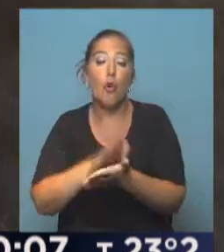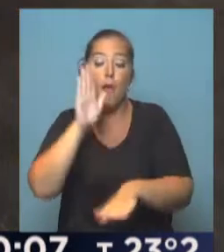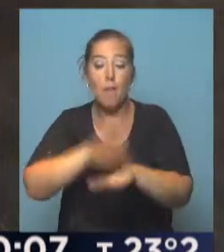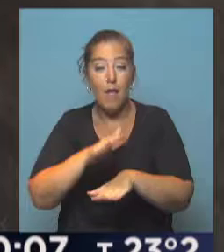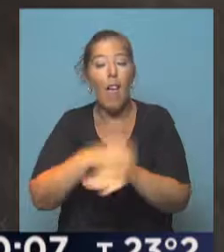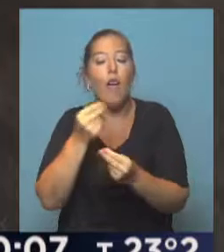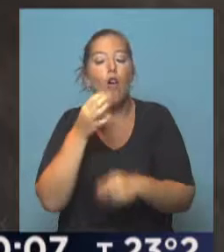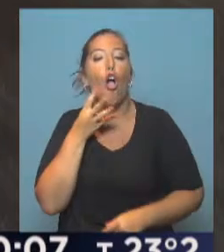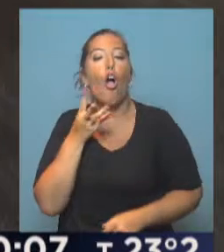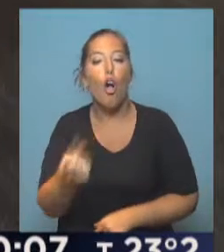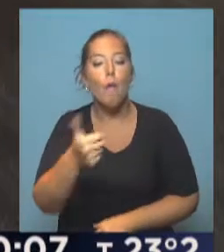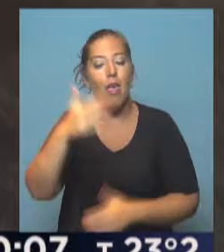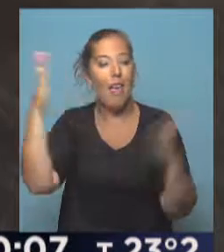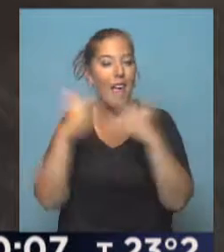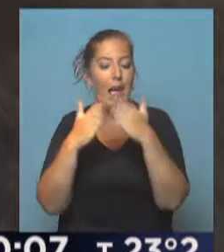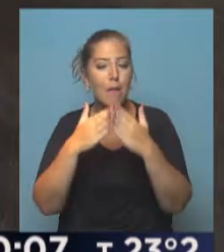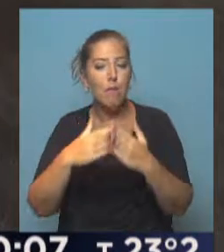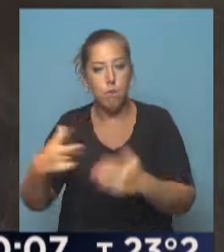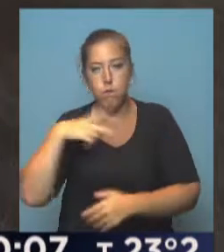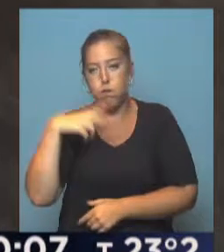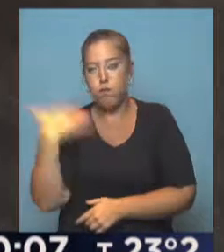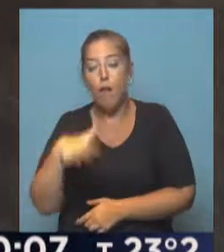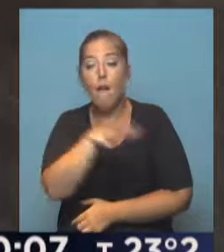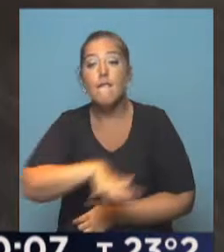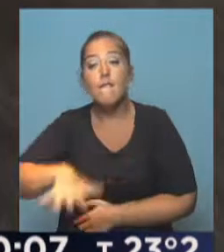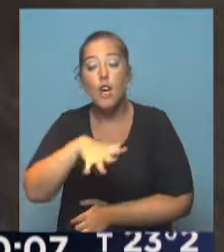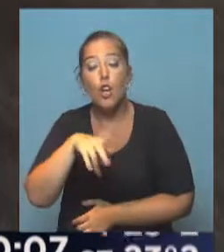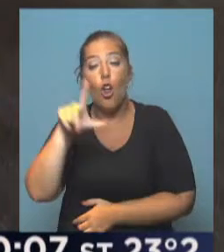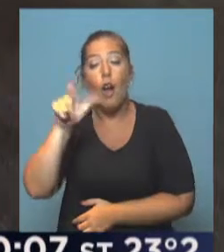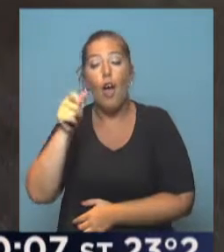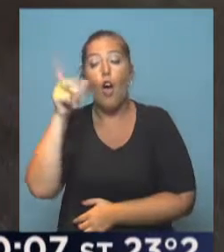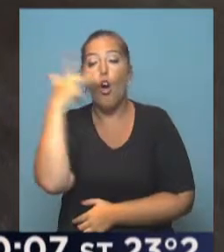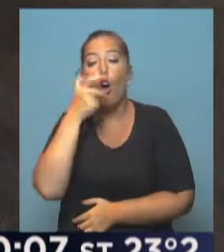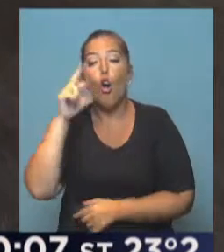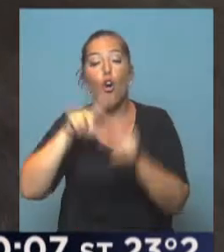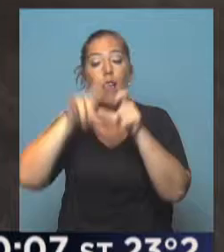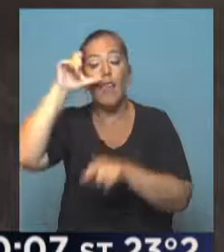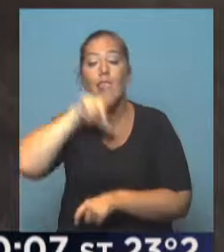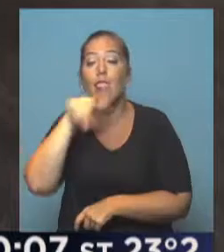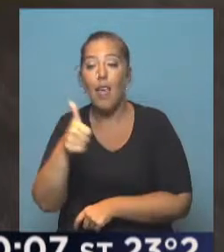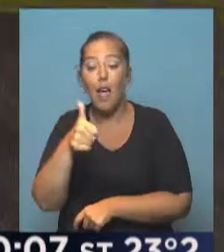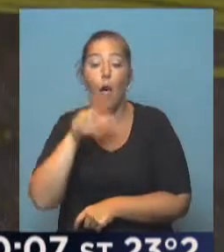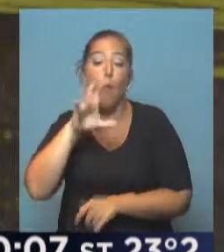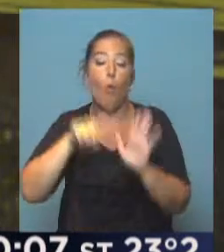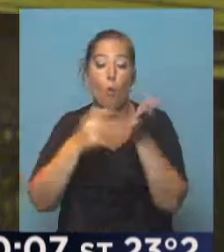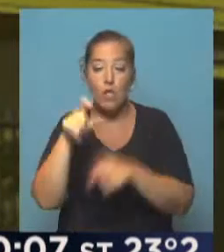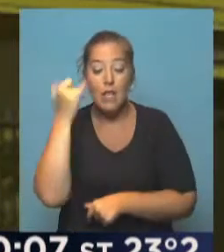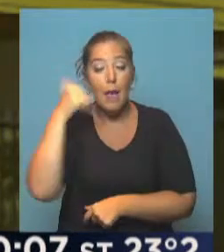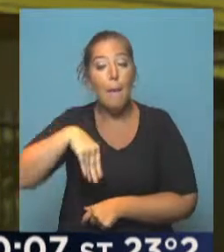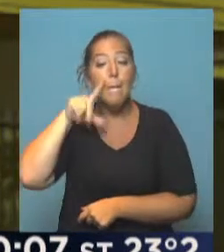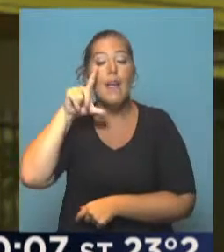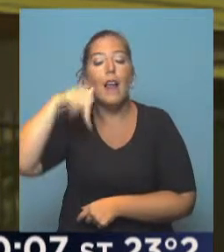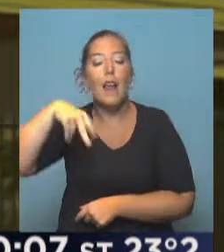con la compra de una lujosa casa en el exclusivo barrio de La Horqueta, en San Isidro, en la provincia de Buenos Aires, que Milani no